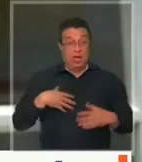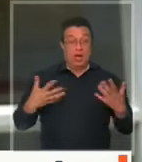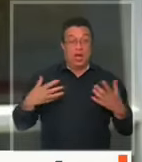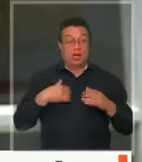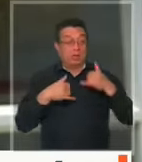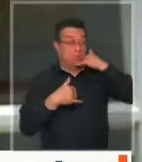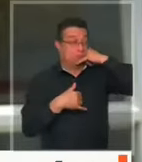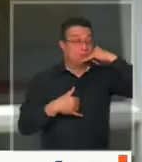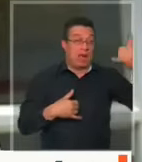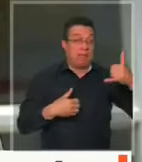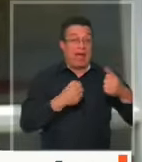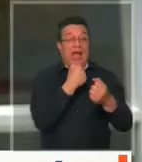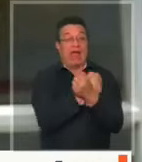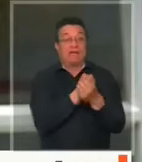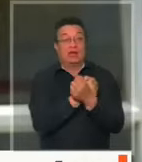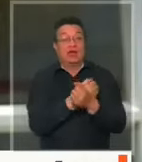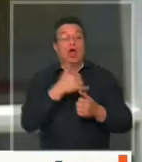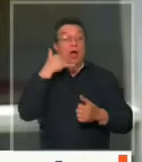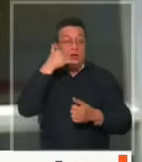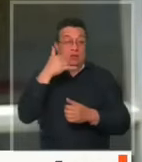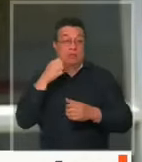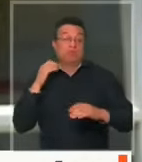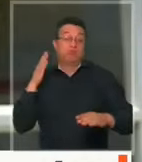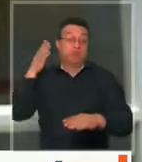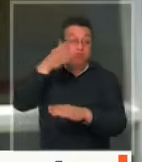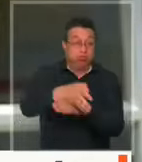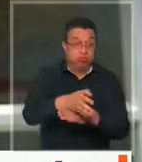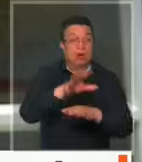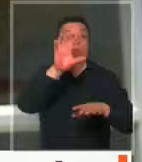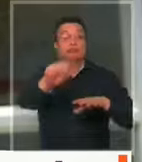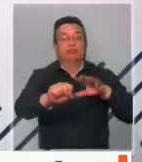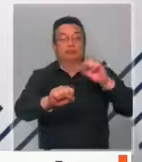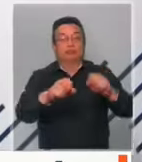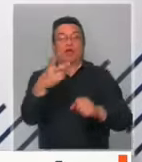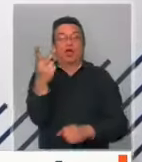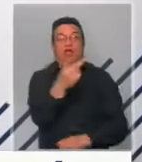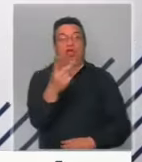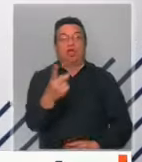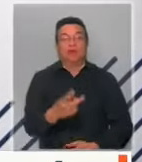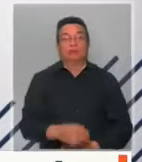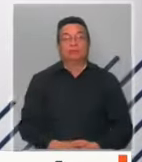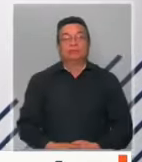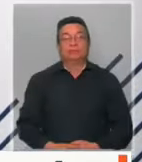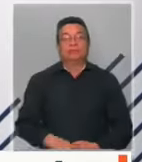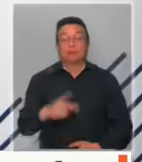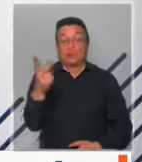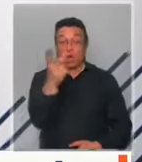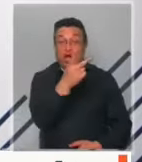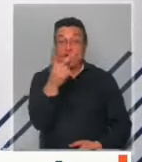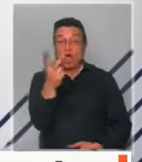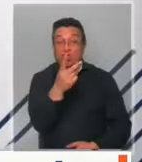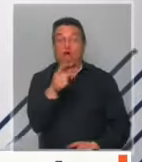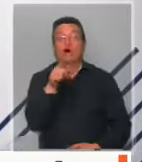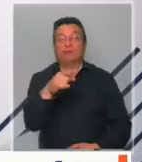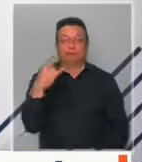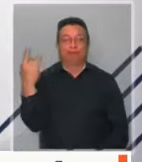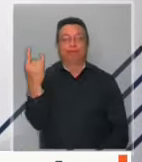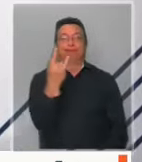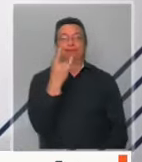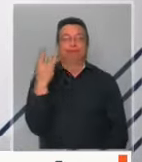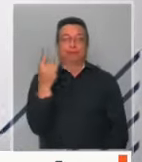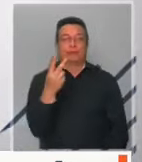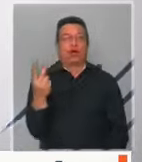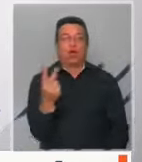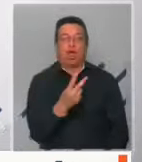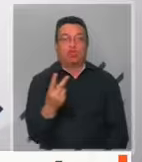a carabineros, quienes llegan en forma oportuna y proceden a la detención de estos dos sujetos. Los dos sujetos estaban en estado de